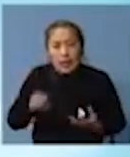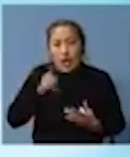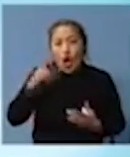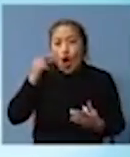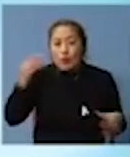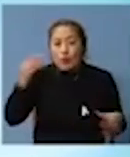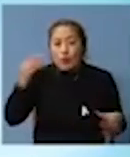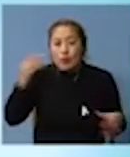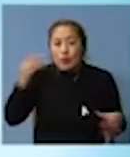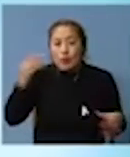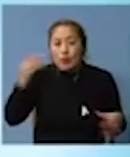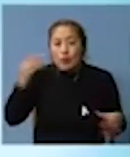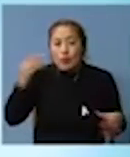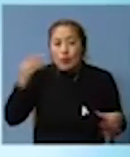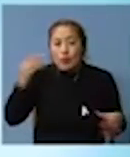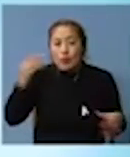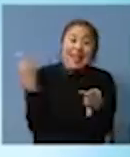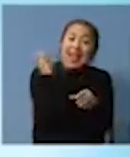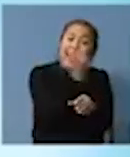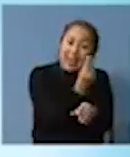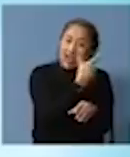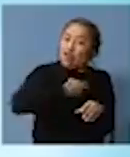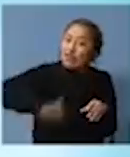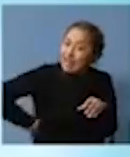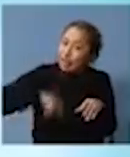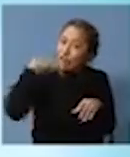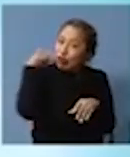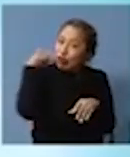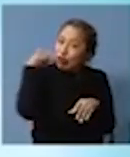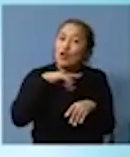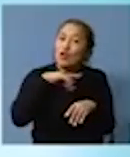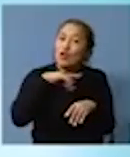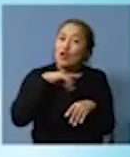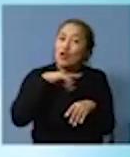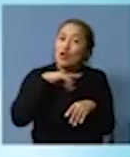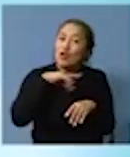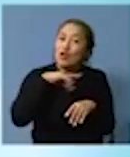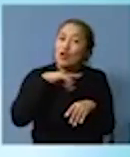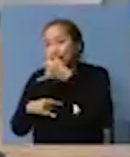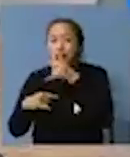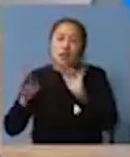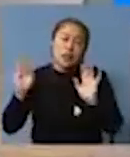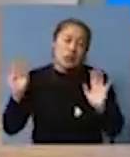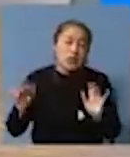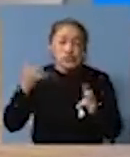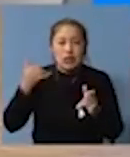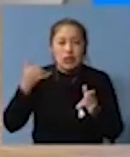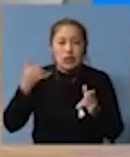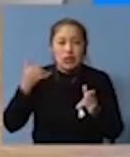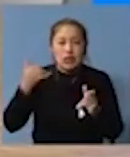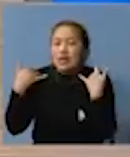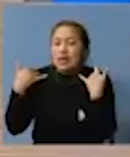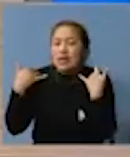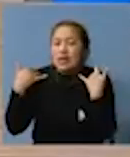Ferreira arregló con el PJ anoche que él va a ser el candidato del PJ, no es capaz de... Él dice que sí lo llamó a Casas,